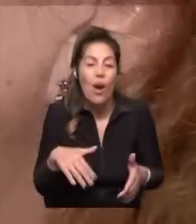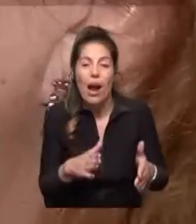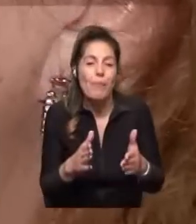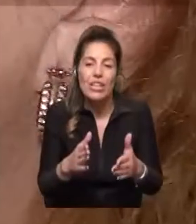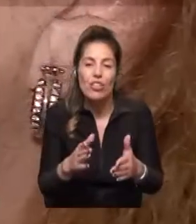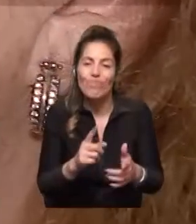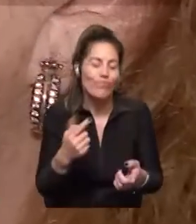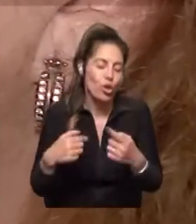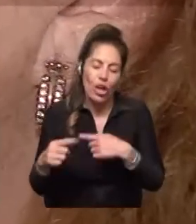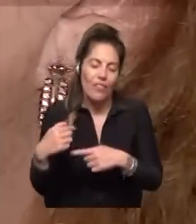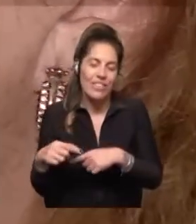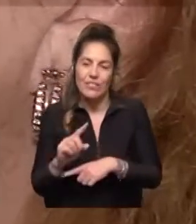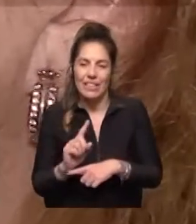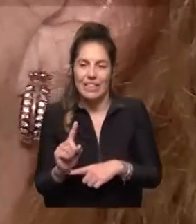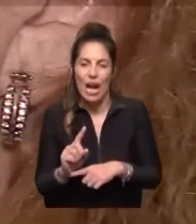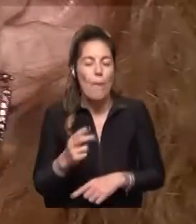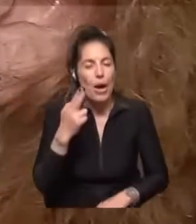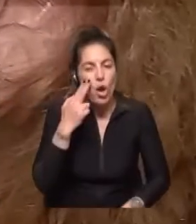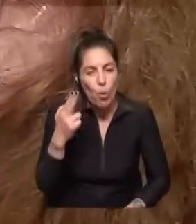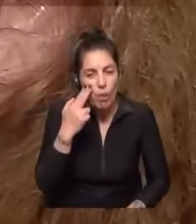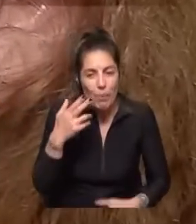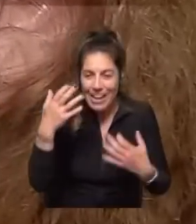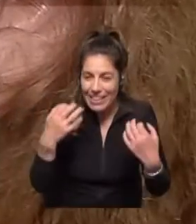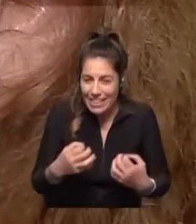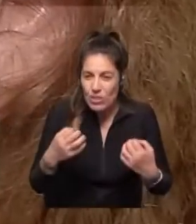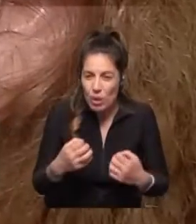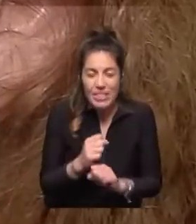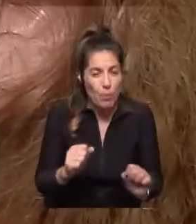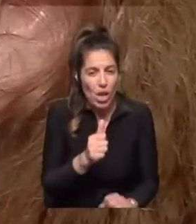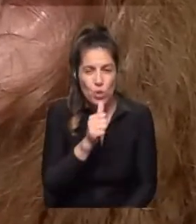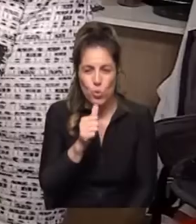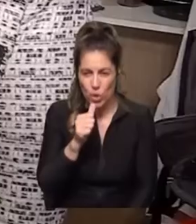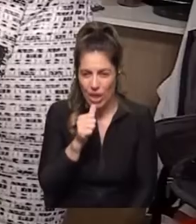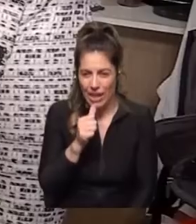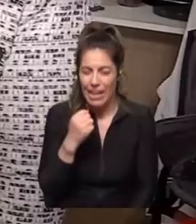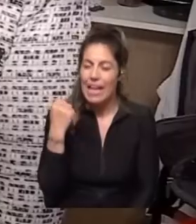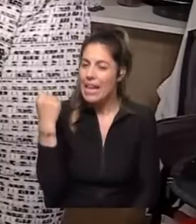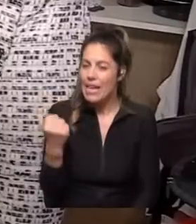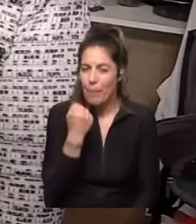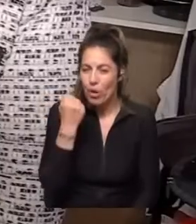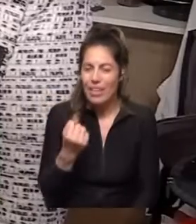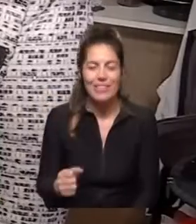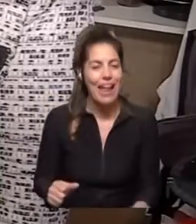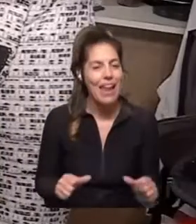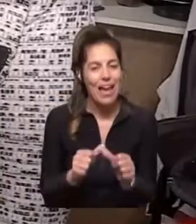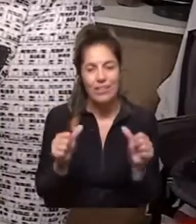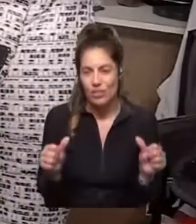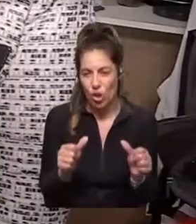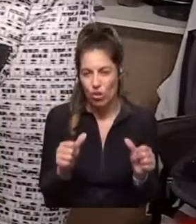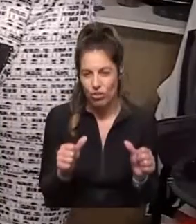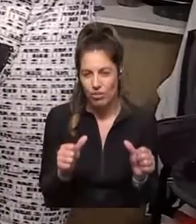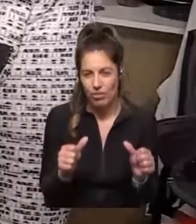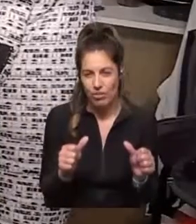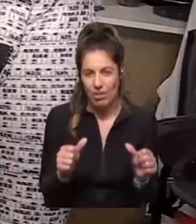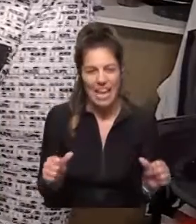irreversibilidad para un problema que seguramente es reversible es la importancia es la acción es el hecho